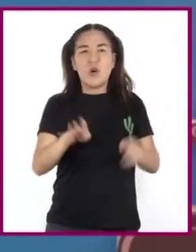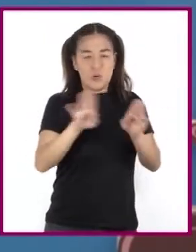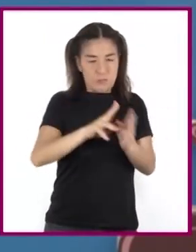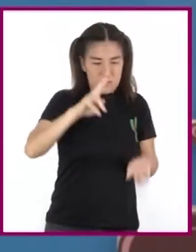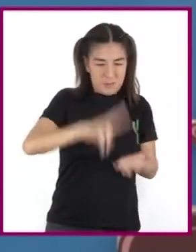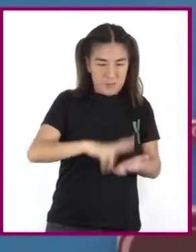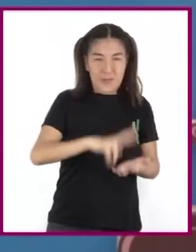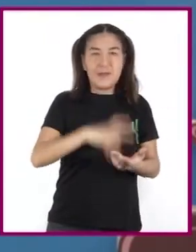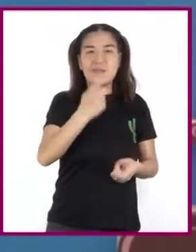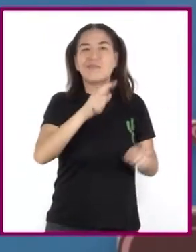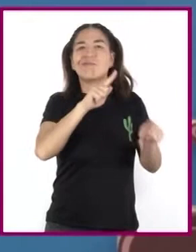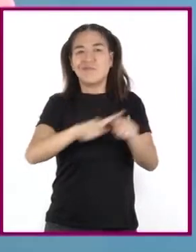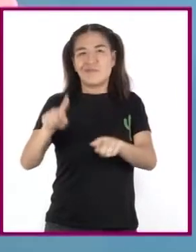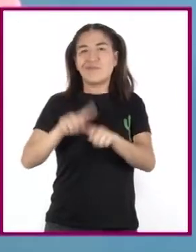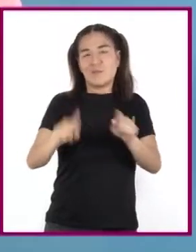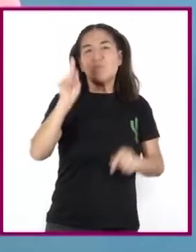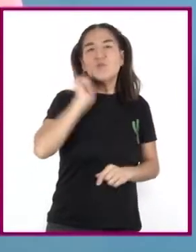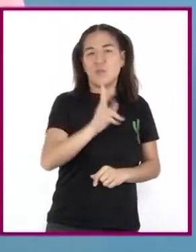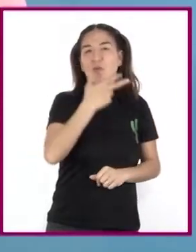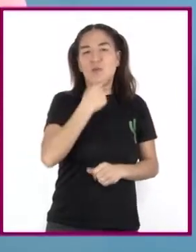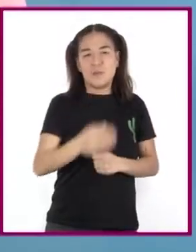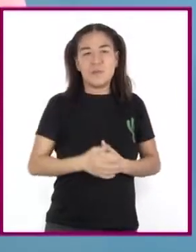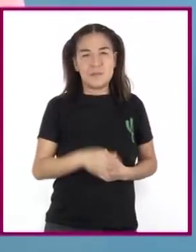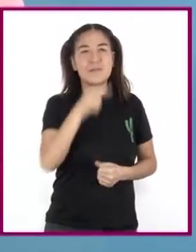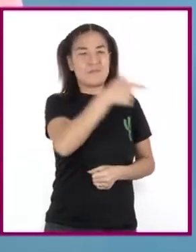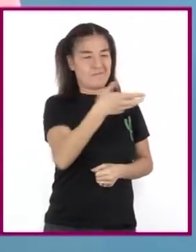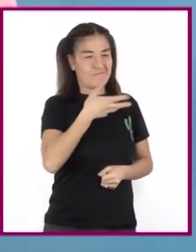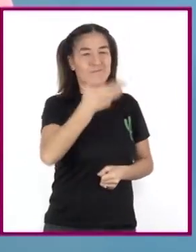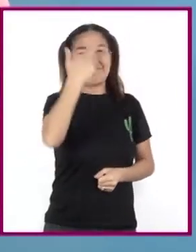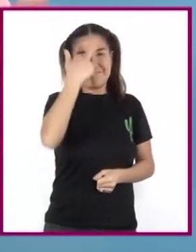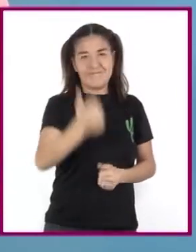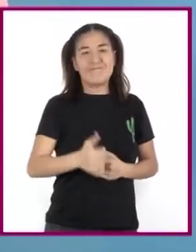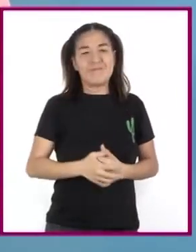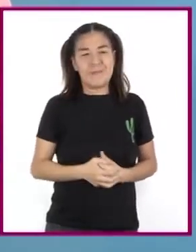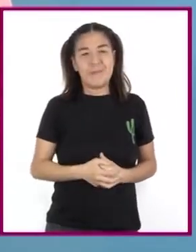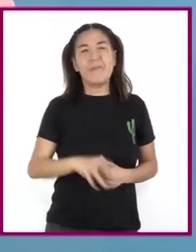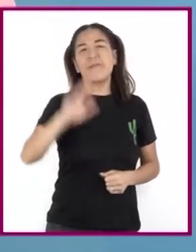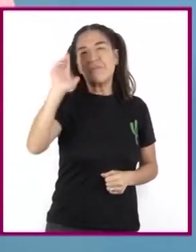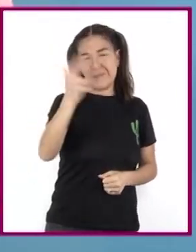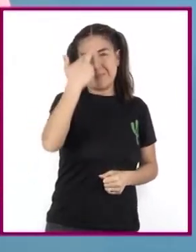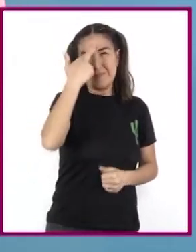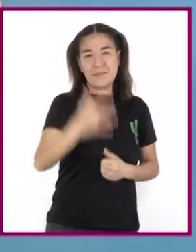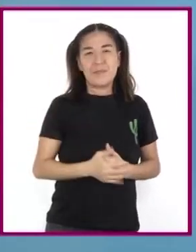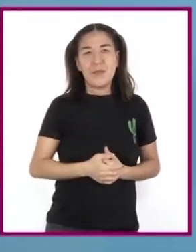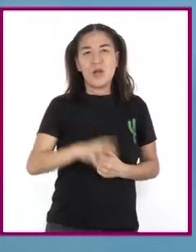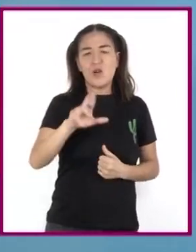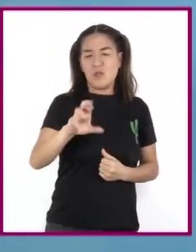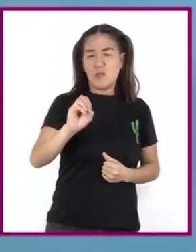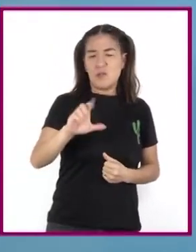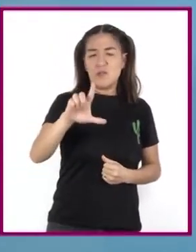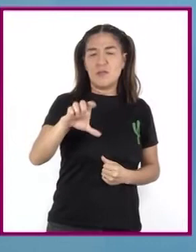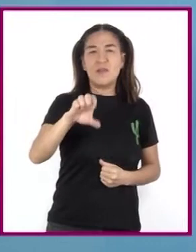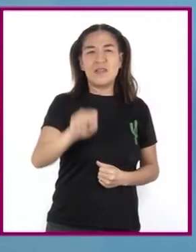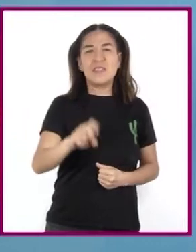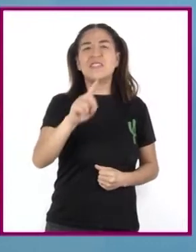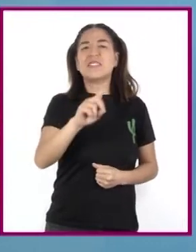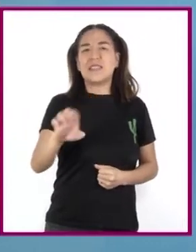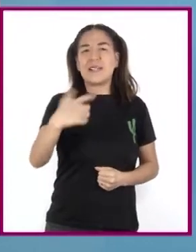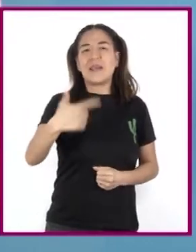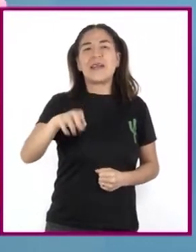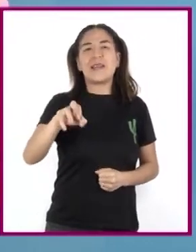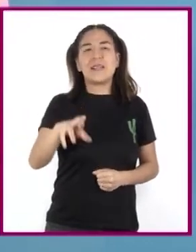las diferencias entre sexos. Tienes razón. Recordemos que los roles de género son pautas